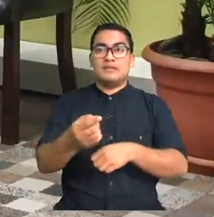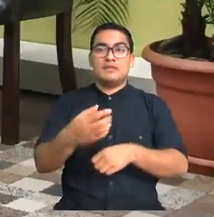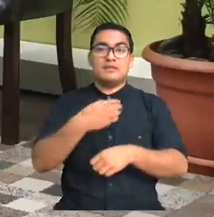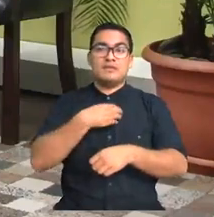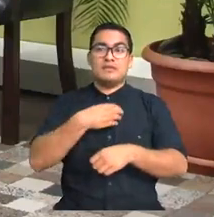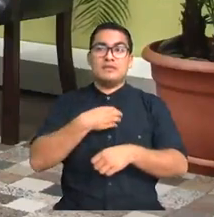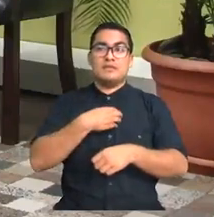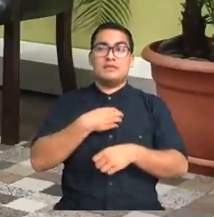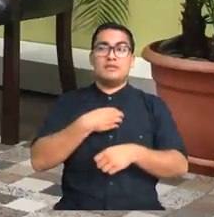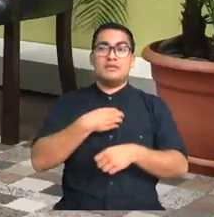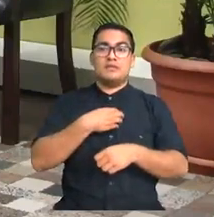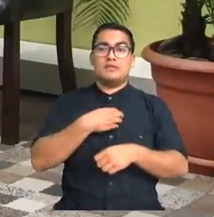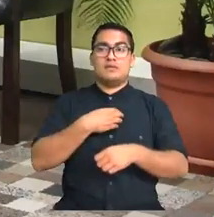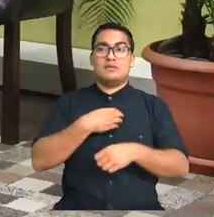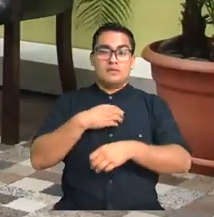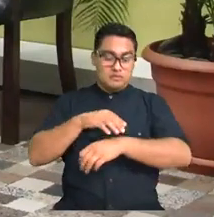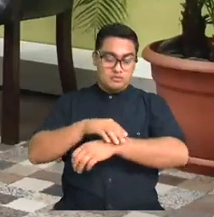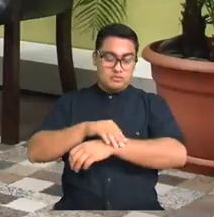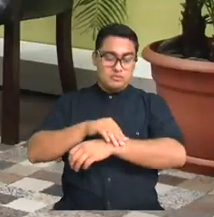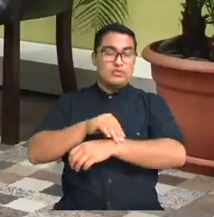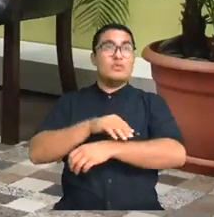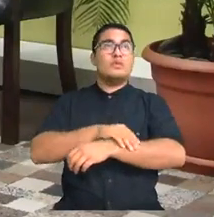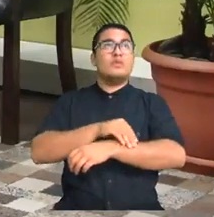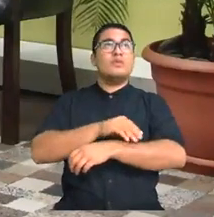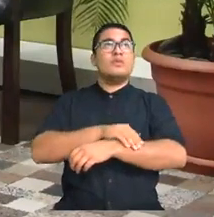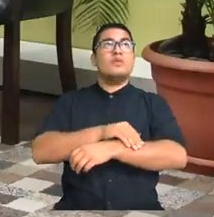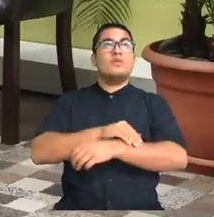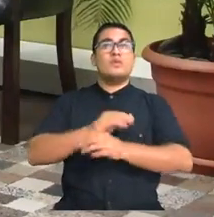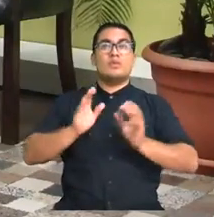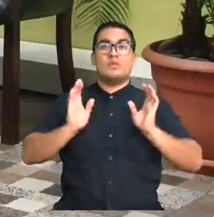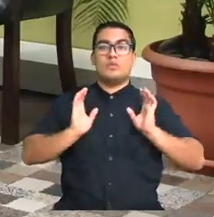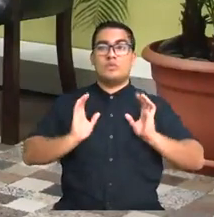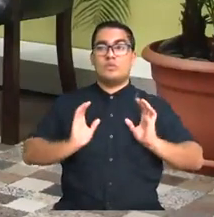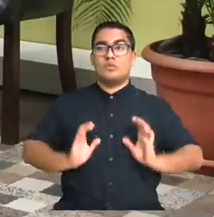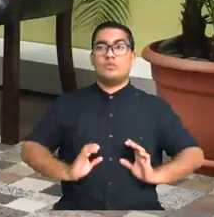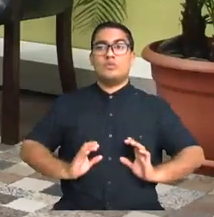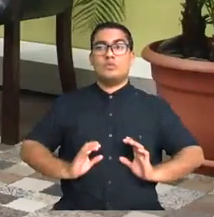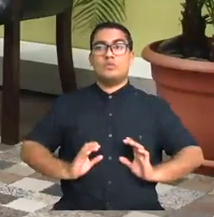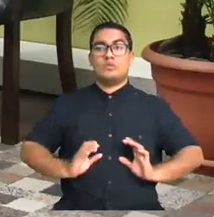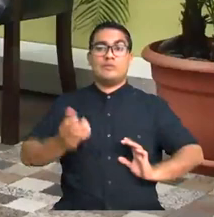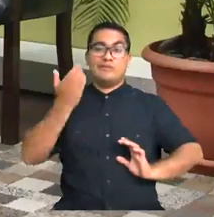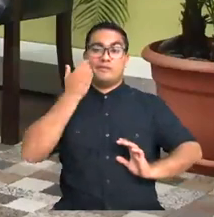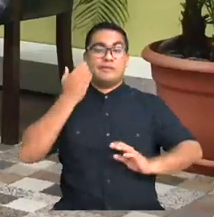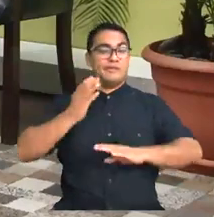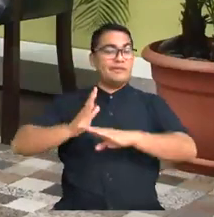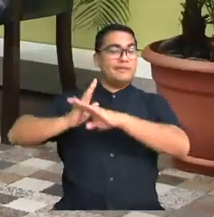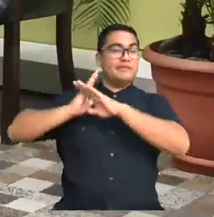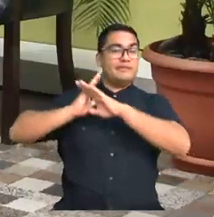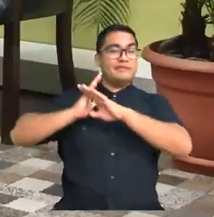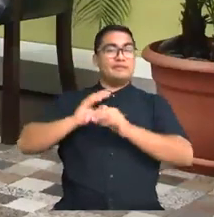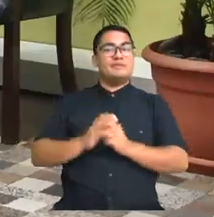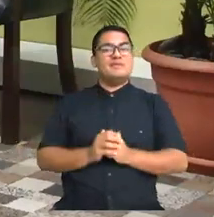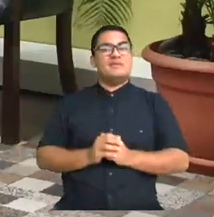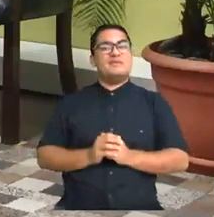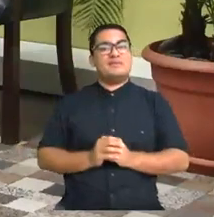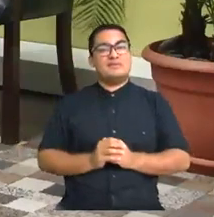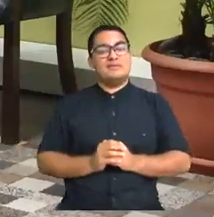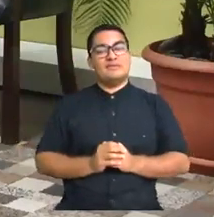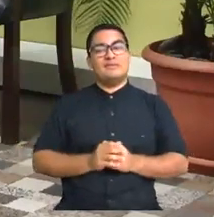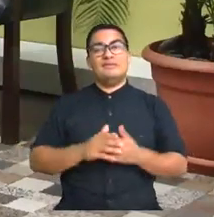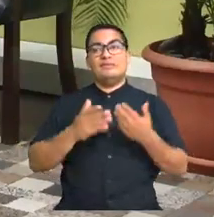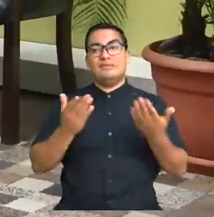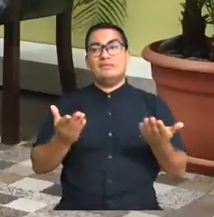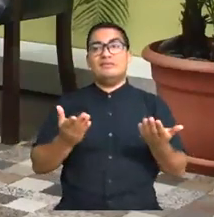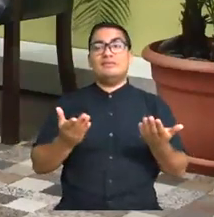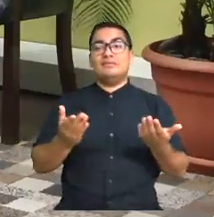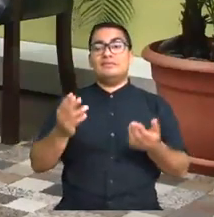que, aparte de ser el órgano más grande, es el órgano de reflexión de nuestra enfermedad interna. Entonces, ahí vamos a